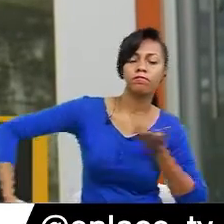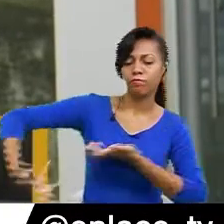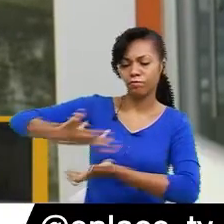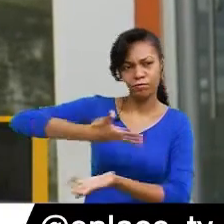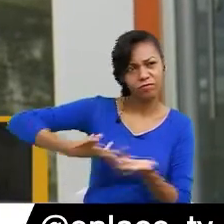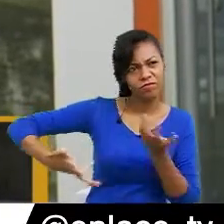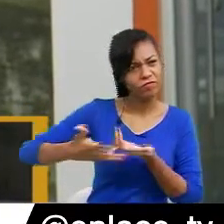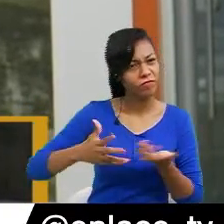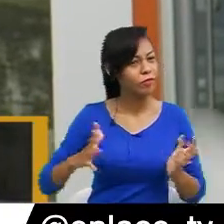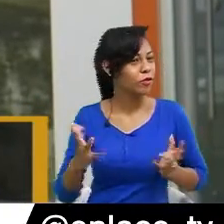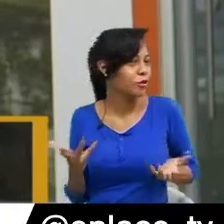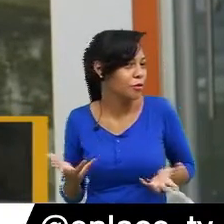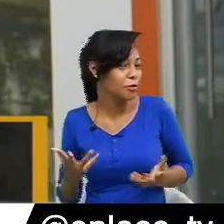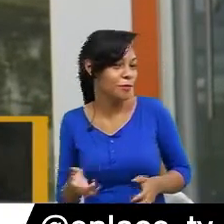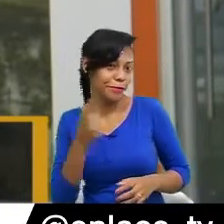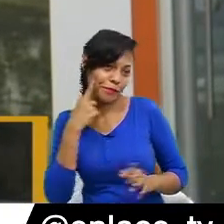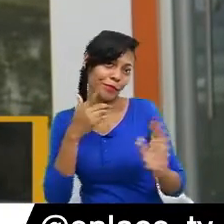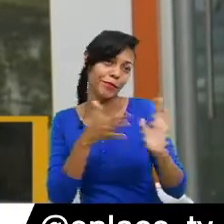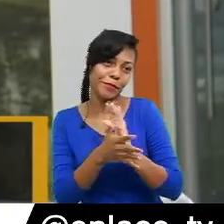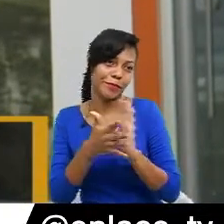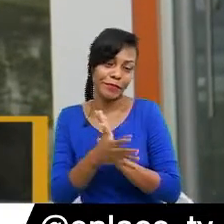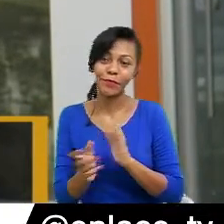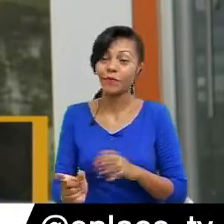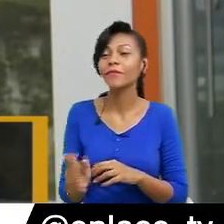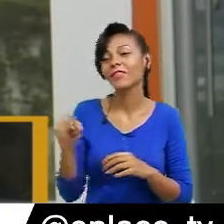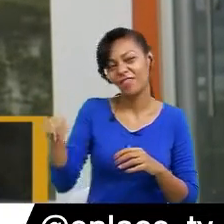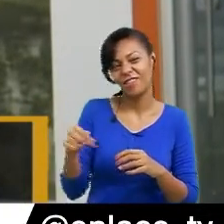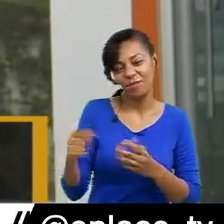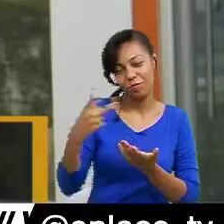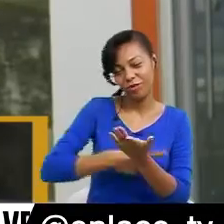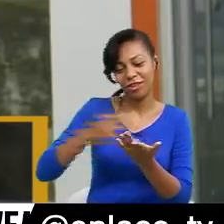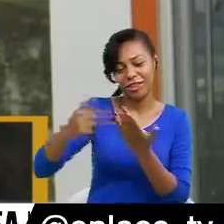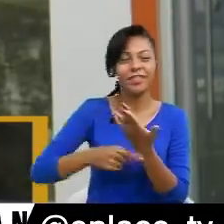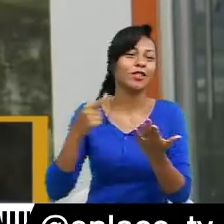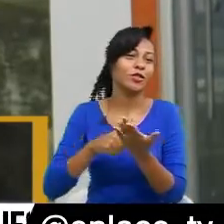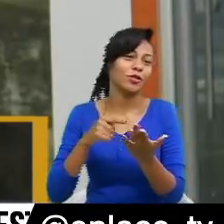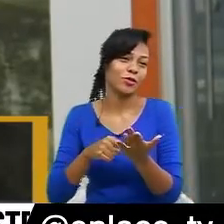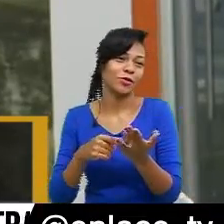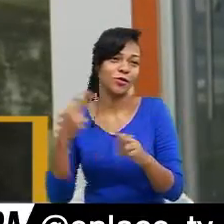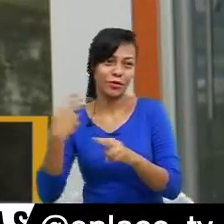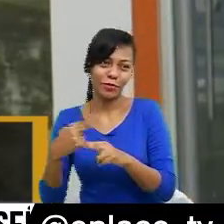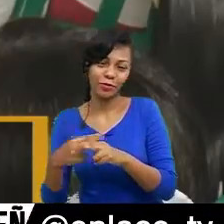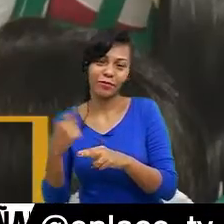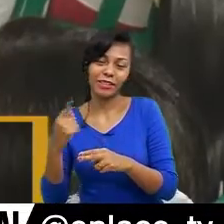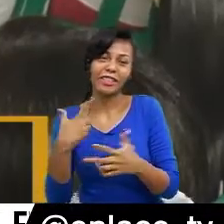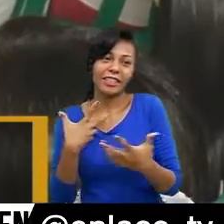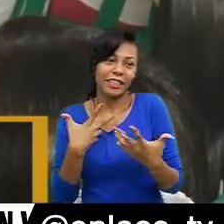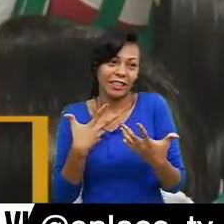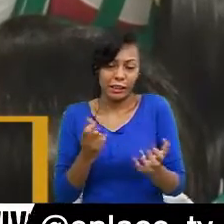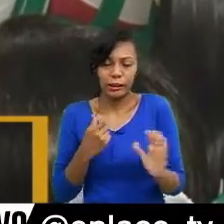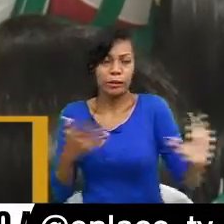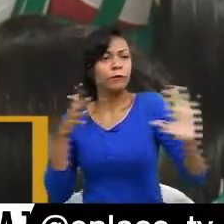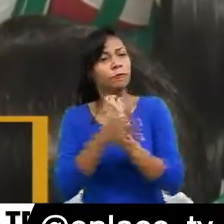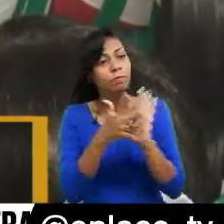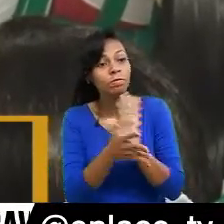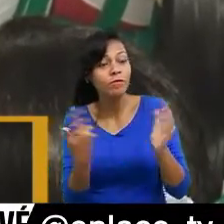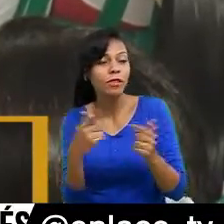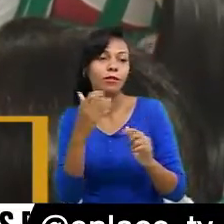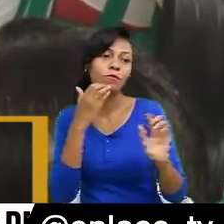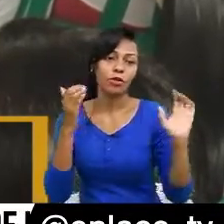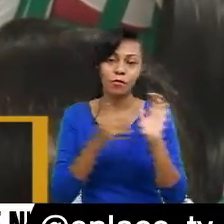la exposición Quisiera Decir. Este es una recopilación de servicio social, es decir, acciones